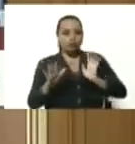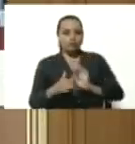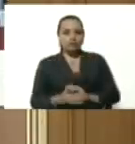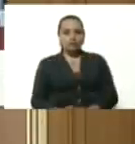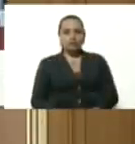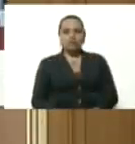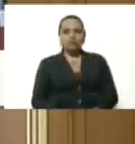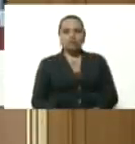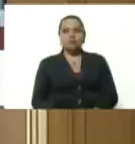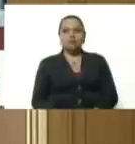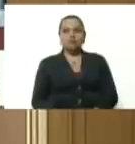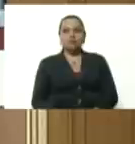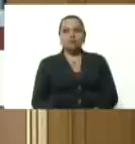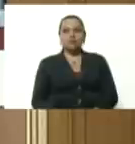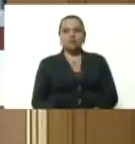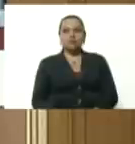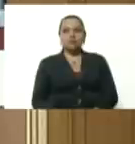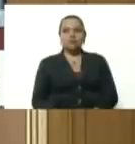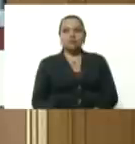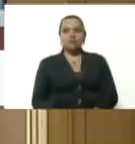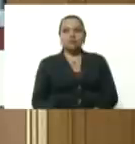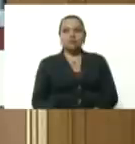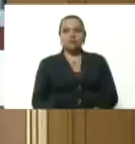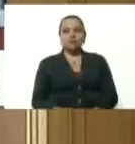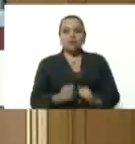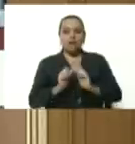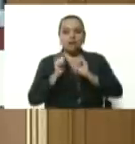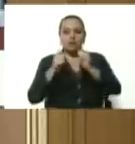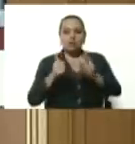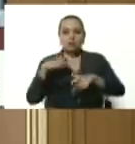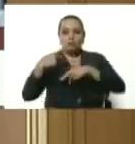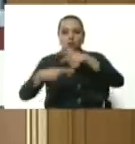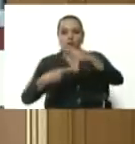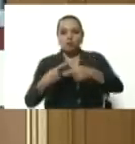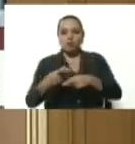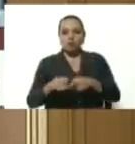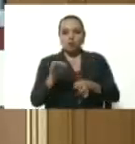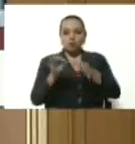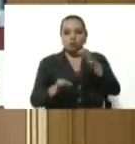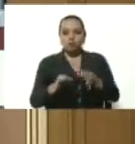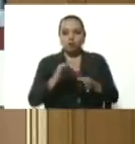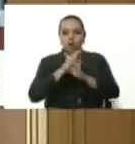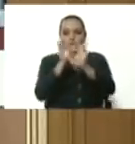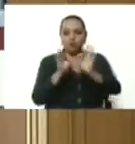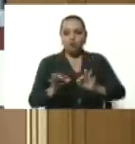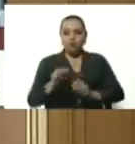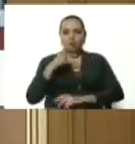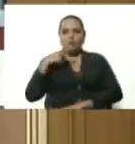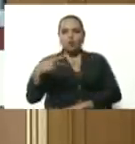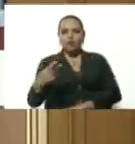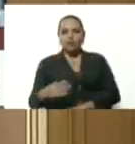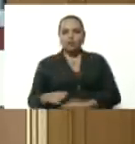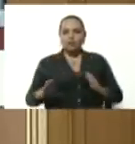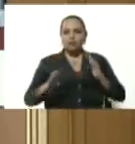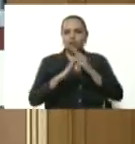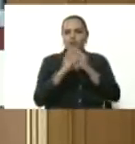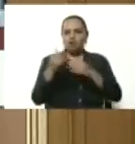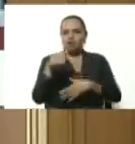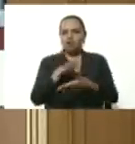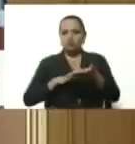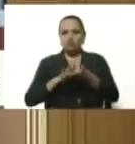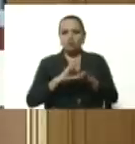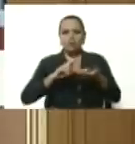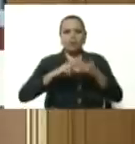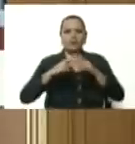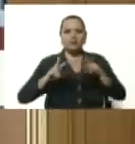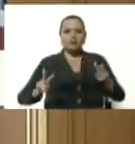Guaidó, que se inician procesos penales por motivos políticos y obstrucción a una solución pacífica a